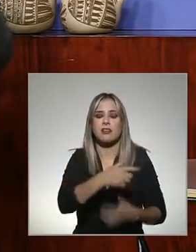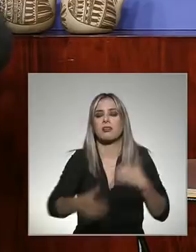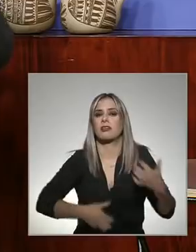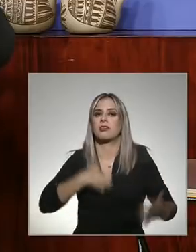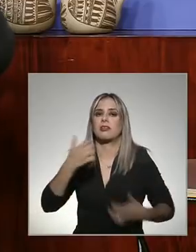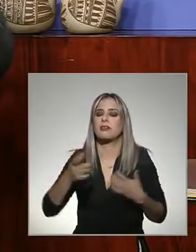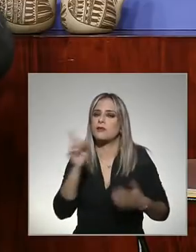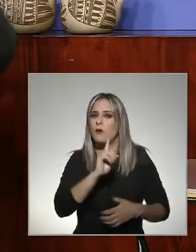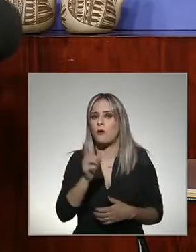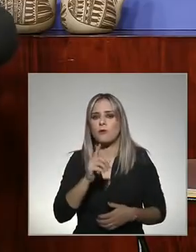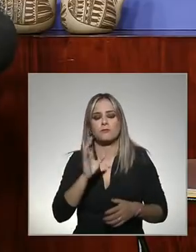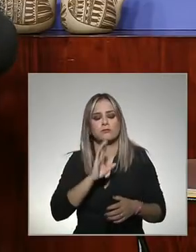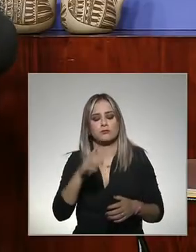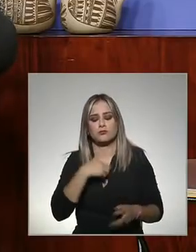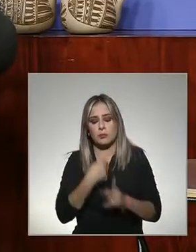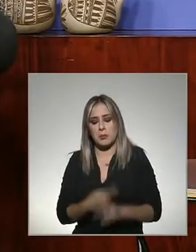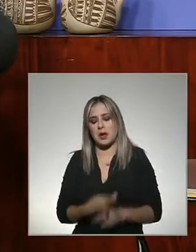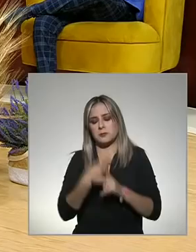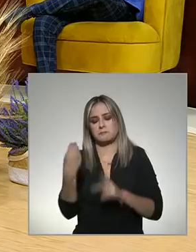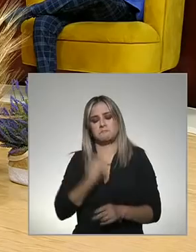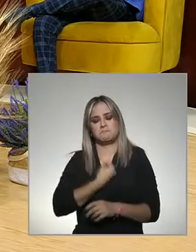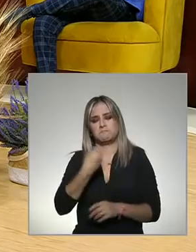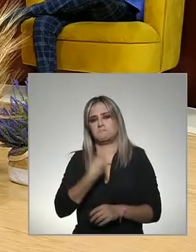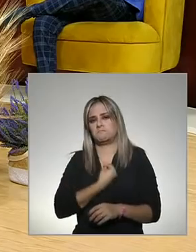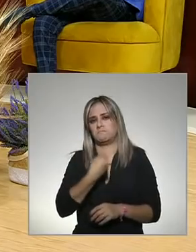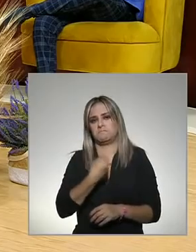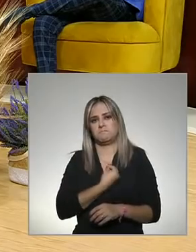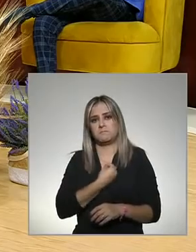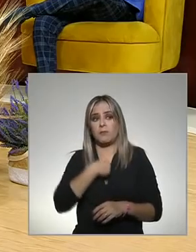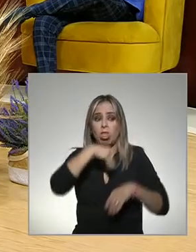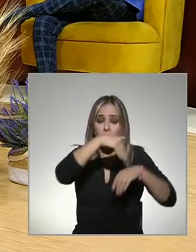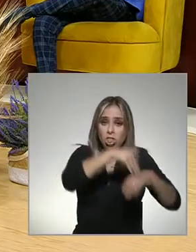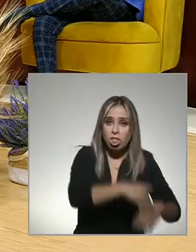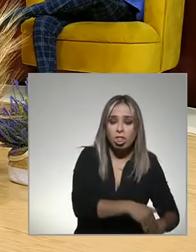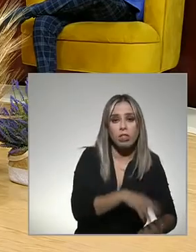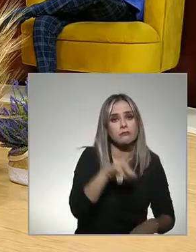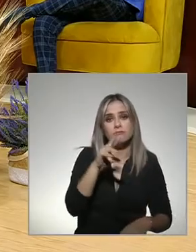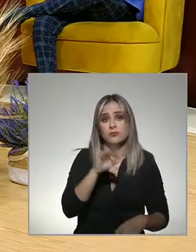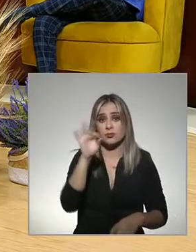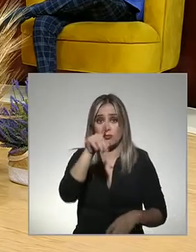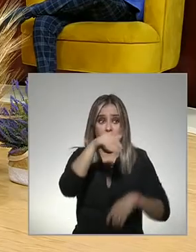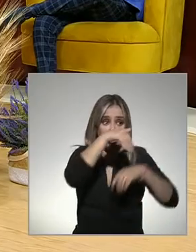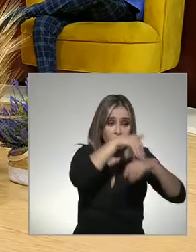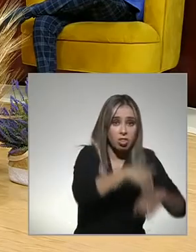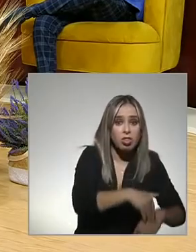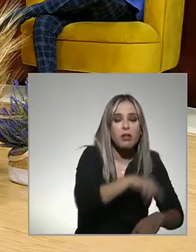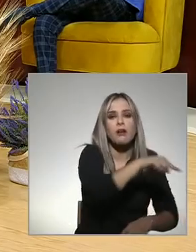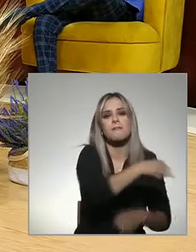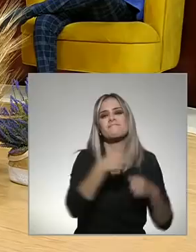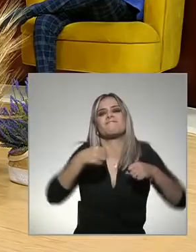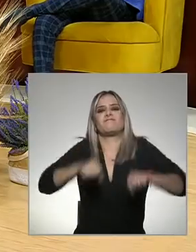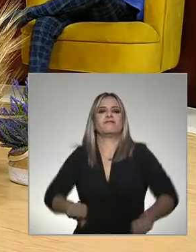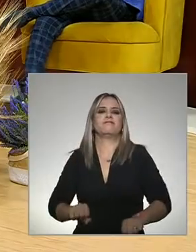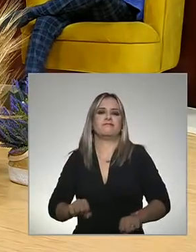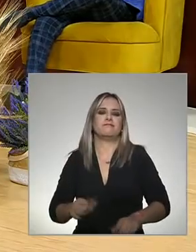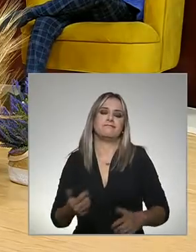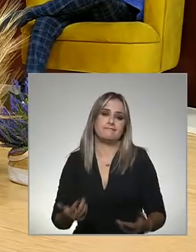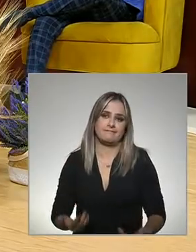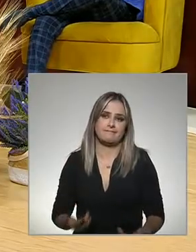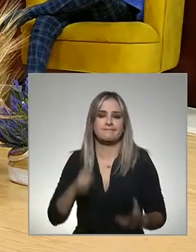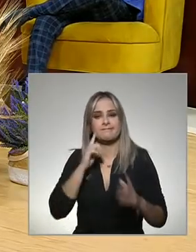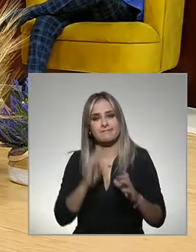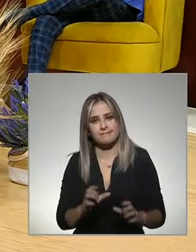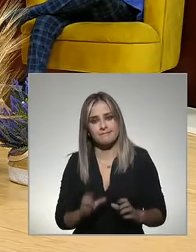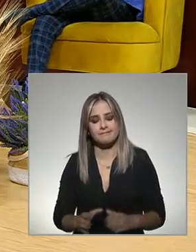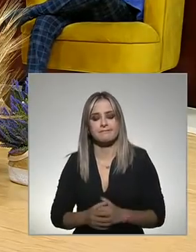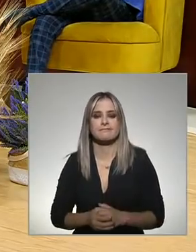para ver si tú eres capaz de aguantar o de ceder. Y si tú cedes, pues ¿quién crees que ganó? El adolescente. Uh-huh. Ajá, entonces, por